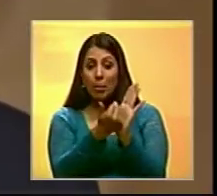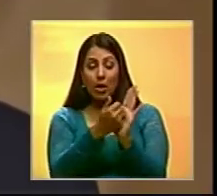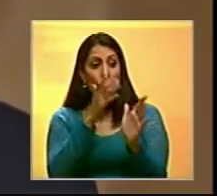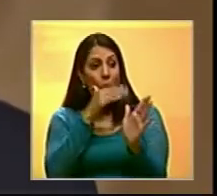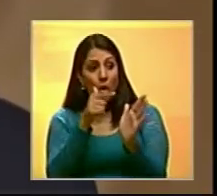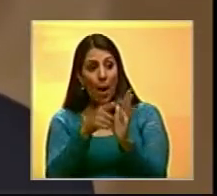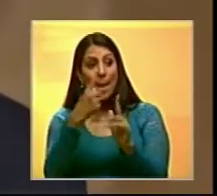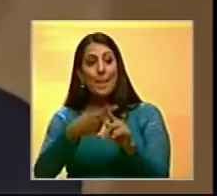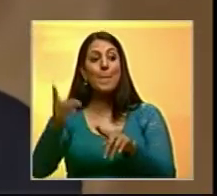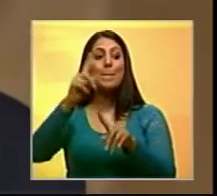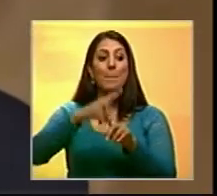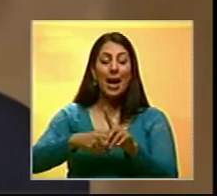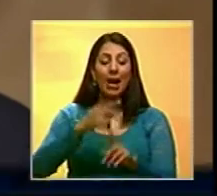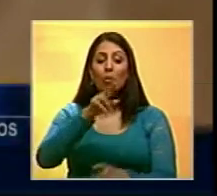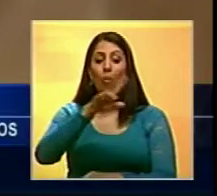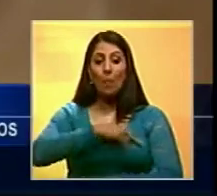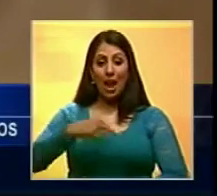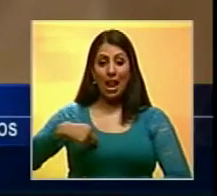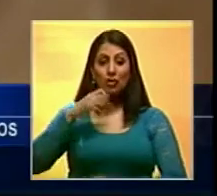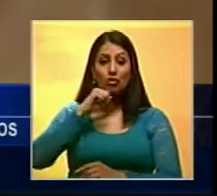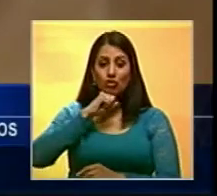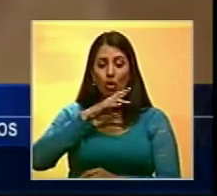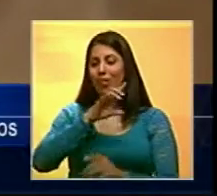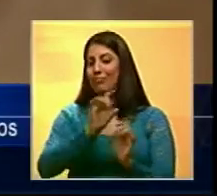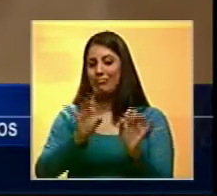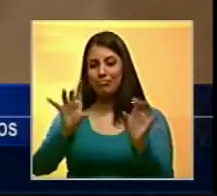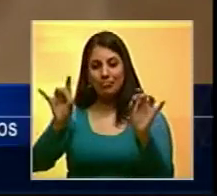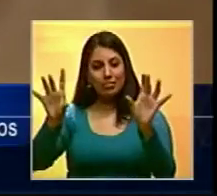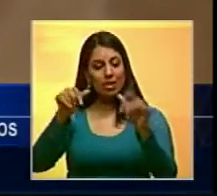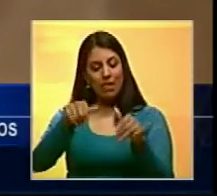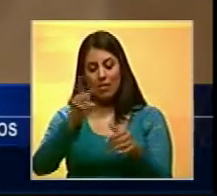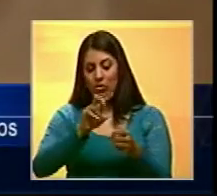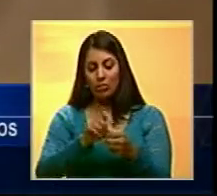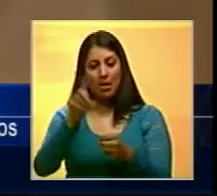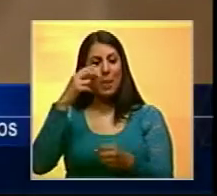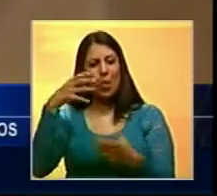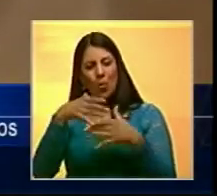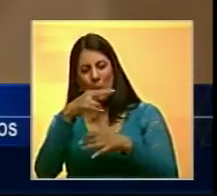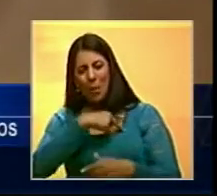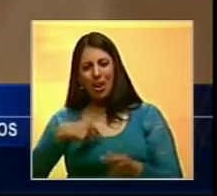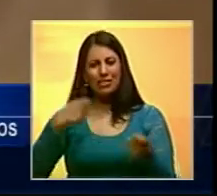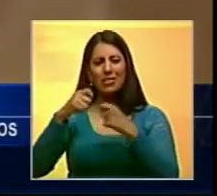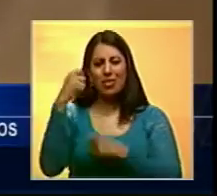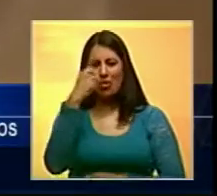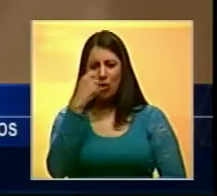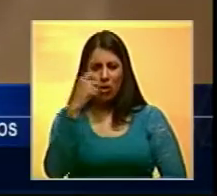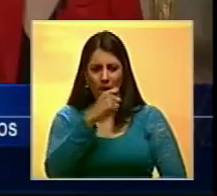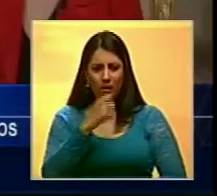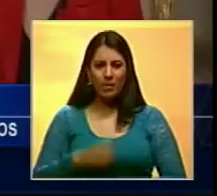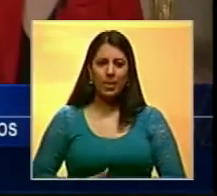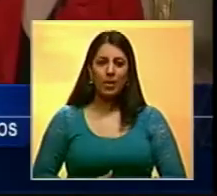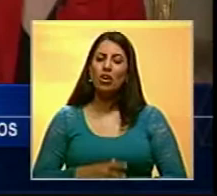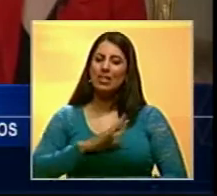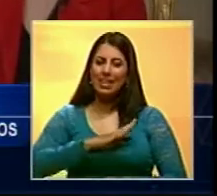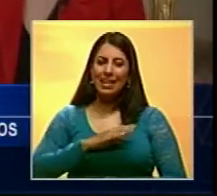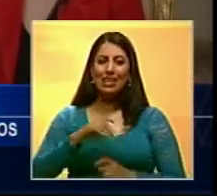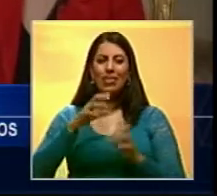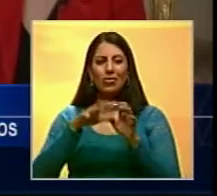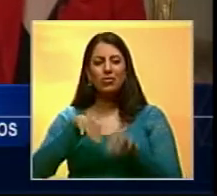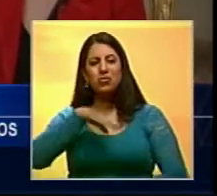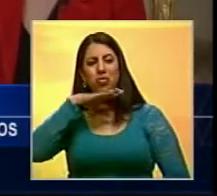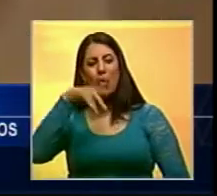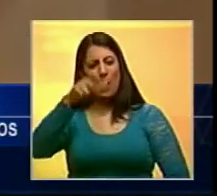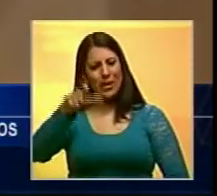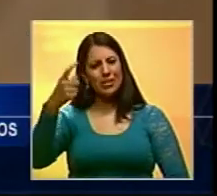a hacer es agarrar a los delincuentes, los que tienen antecedentes penales, pandilleros, traficantes de drogas. Tenemos una gran cantidad de